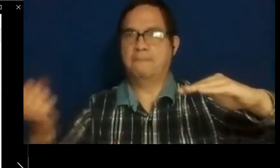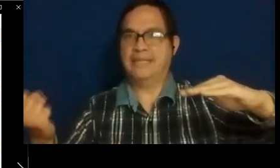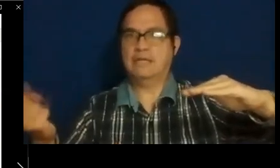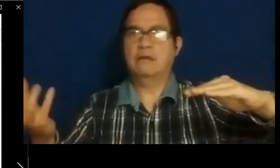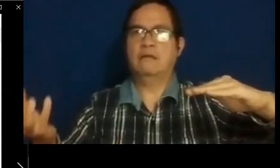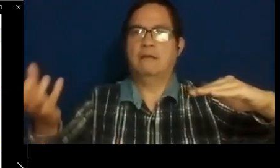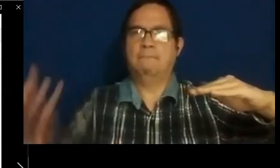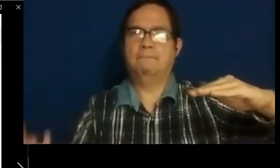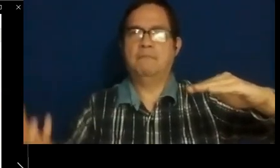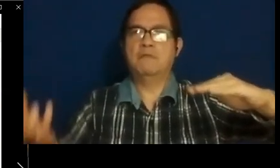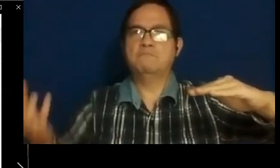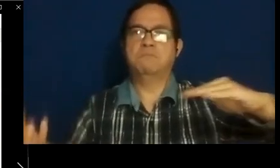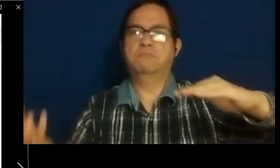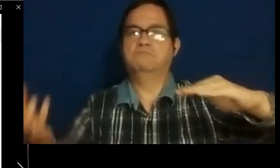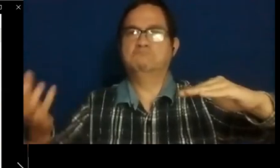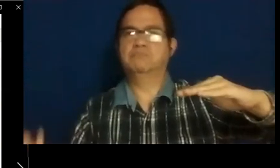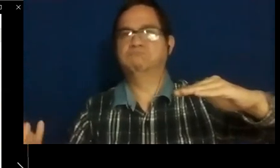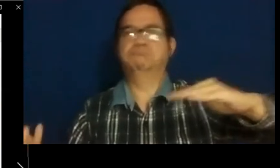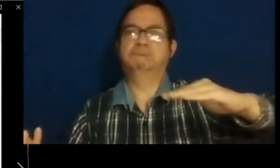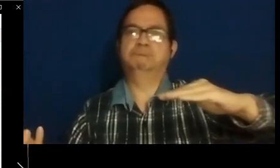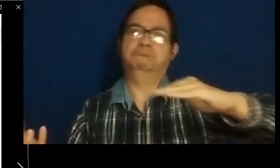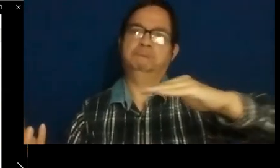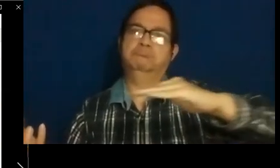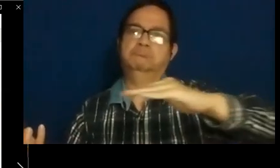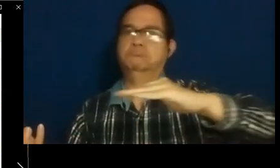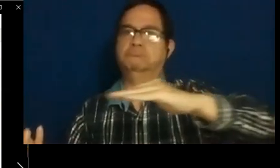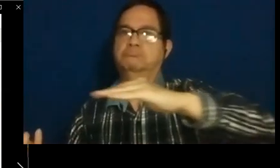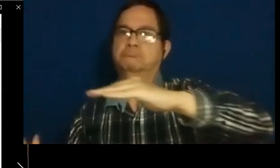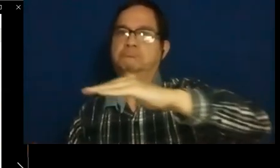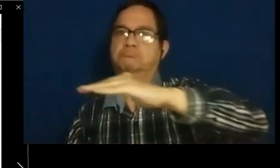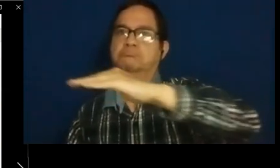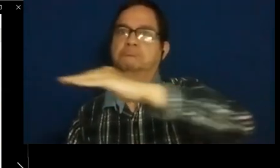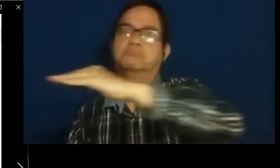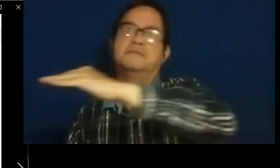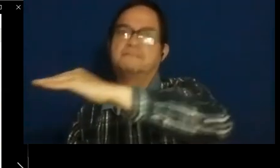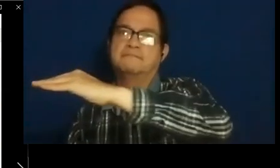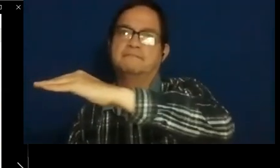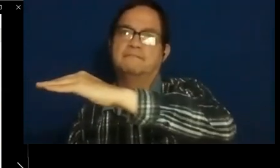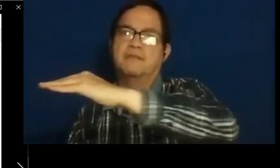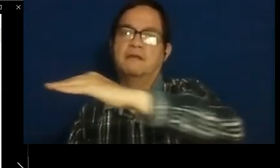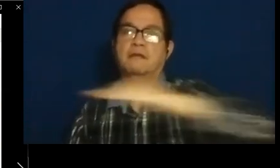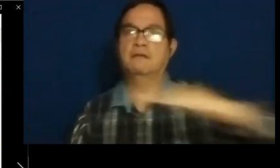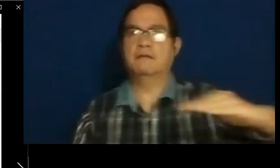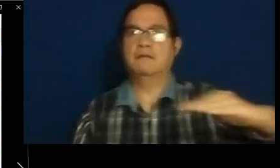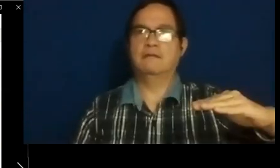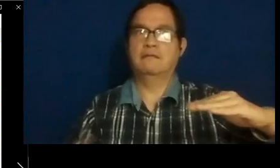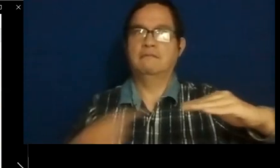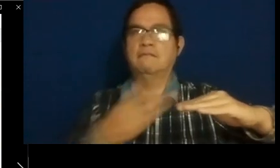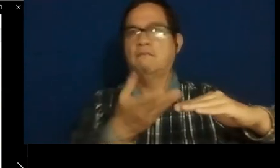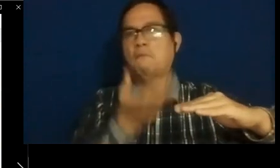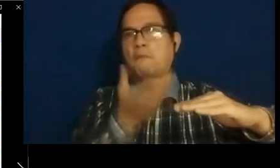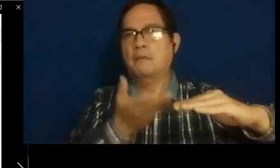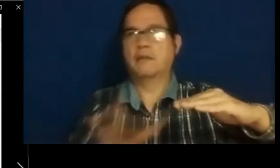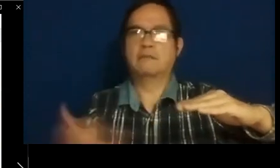o básicamente el desplazamiento general del móvil versus también